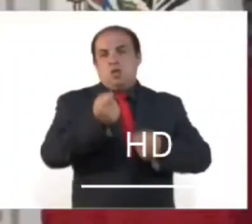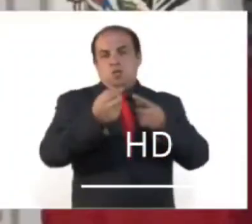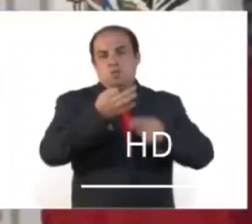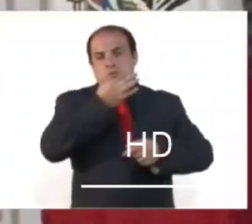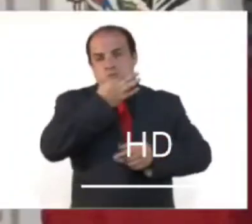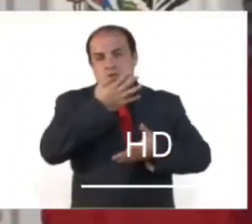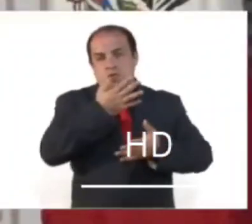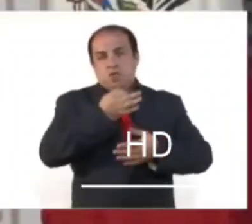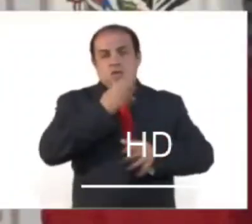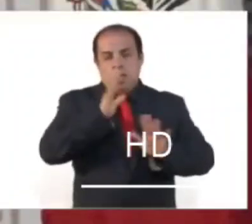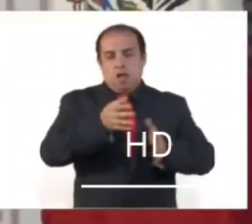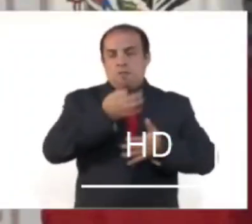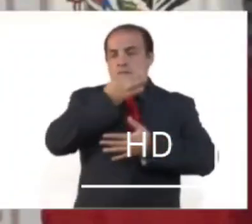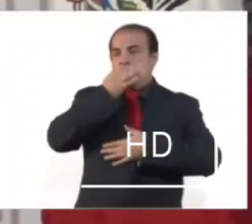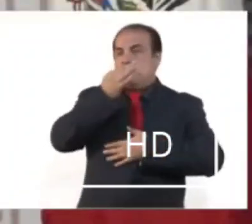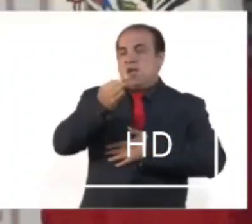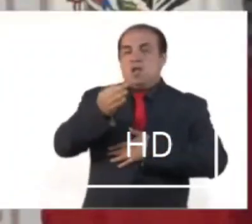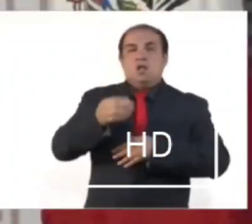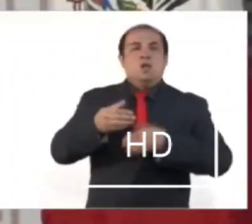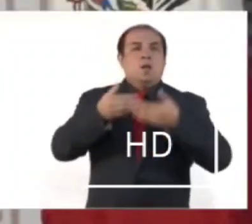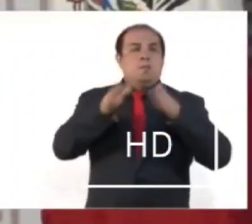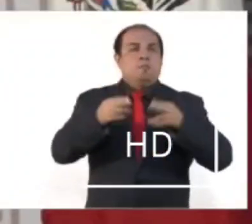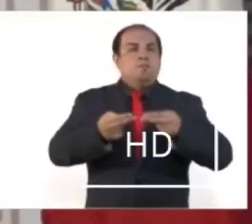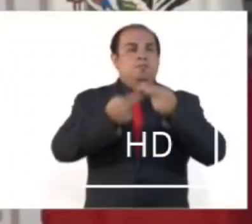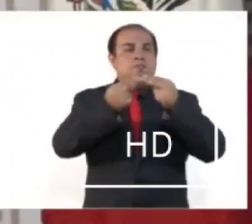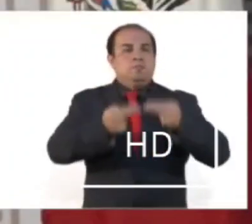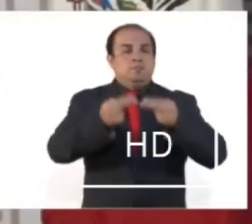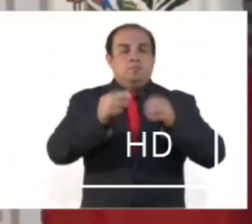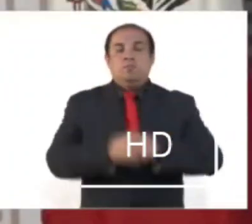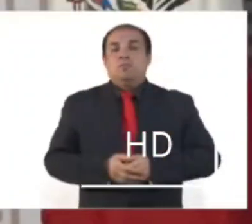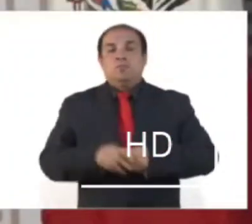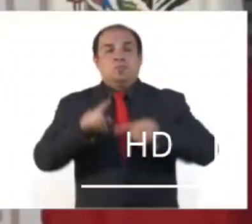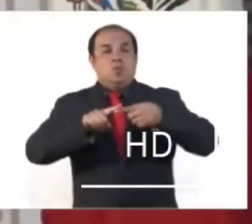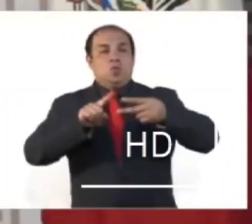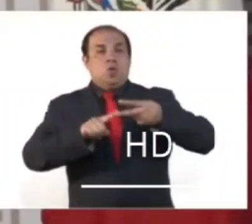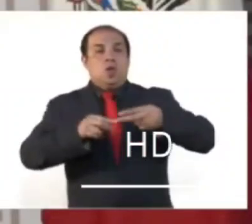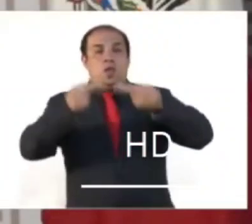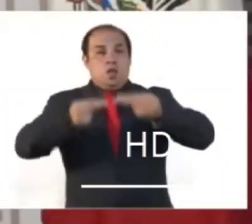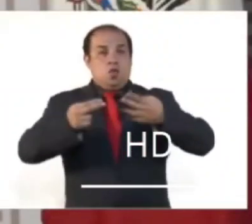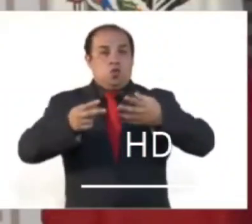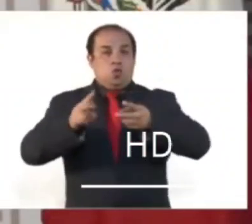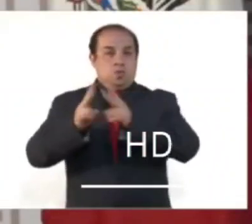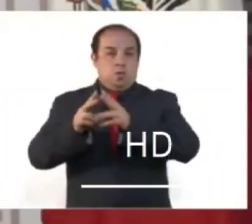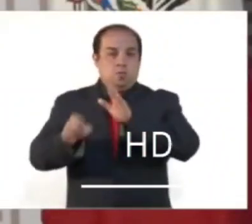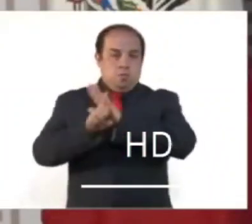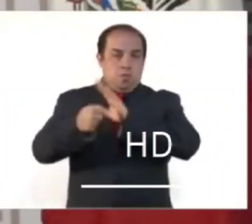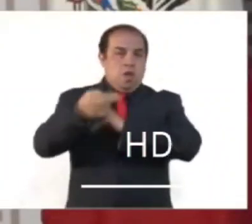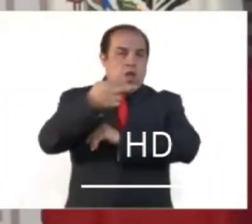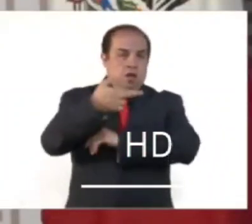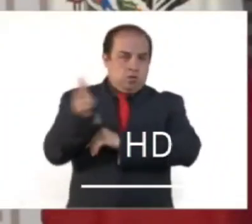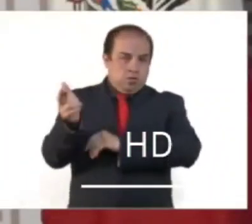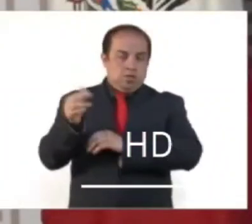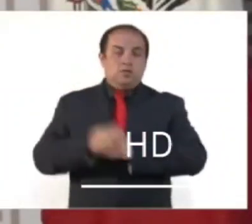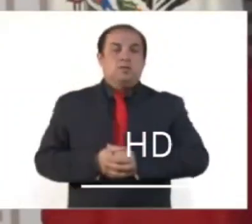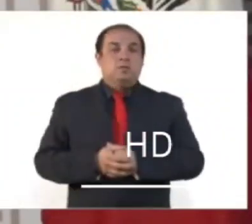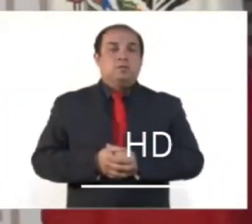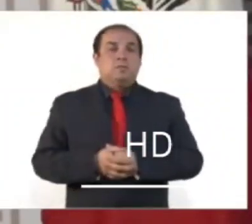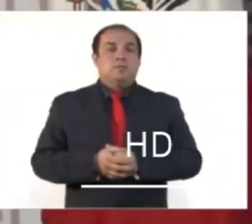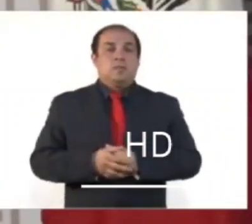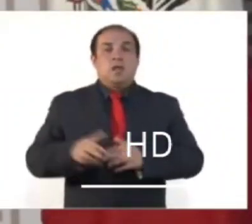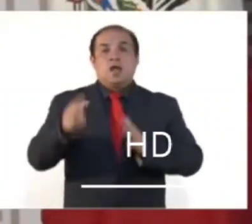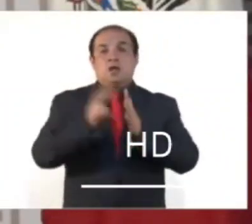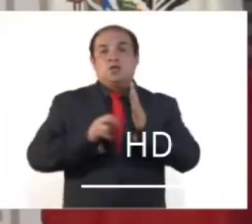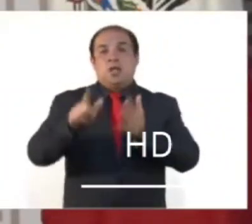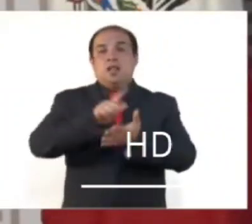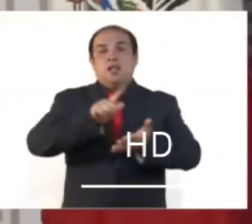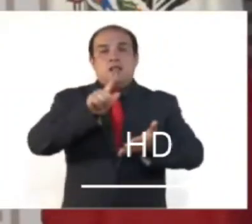funcionamiento. También, para establecimientos de impacto vecinal, como restaurantes, el cambio a la ley